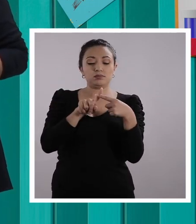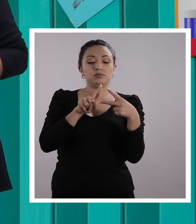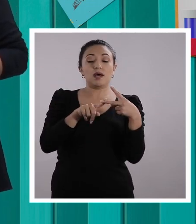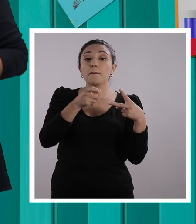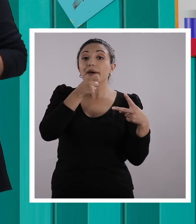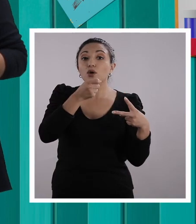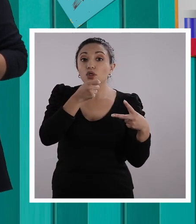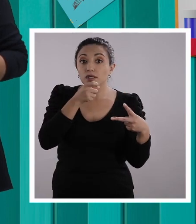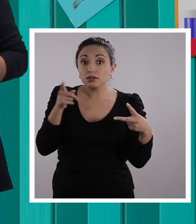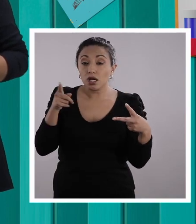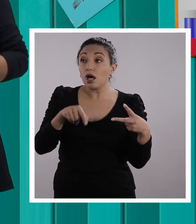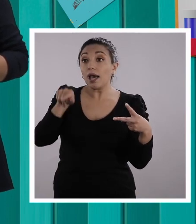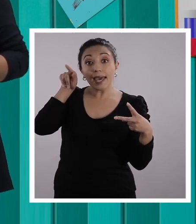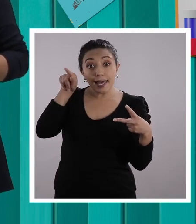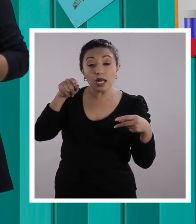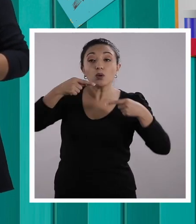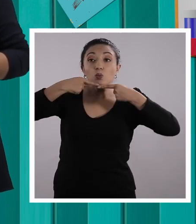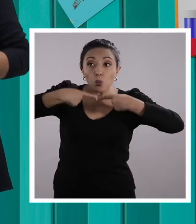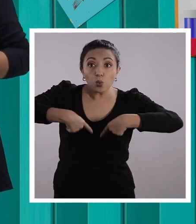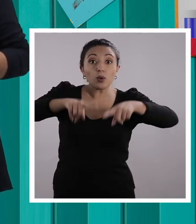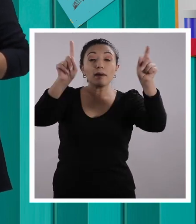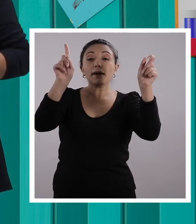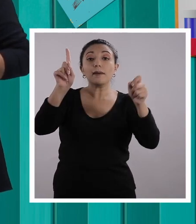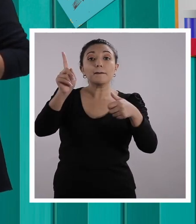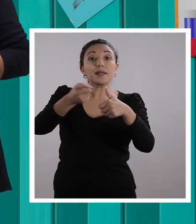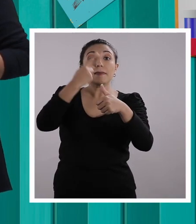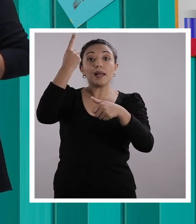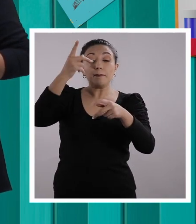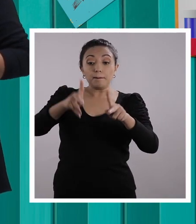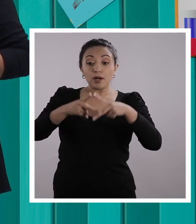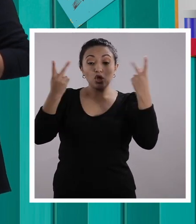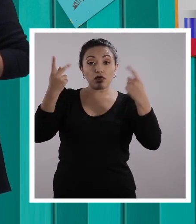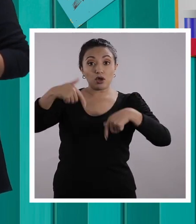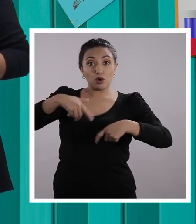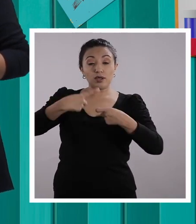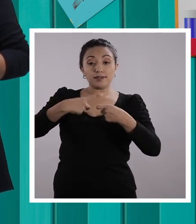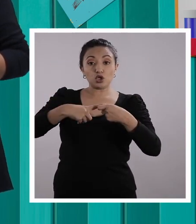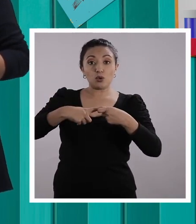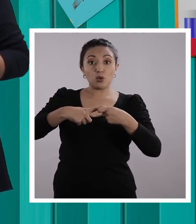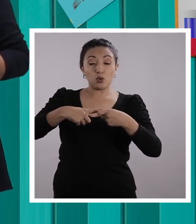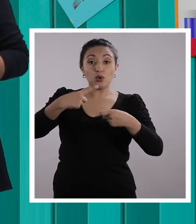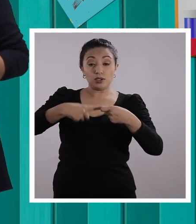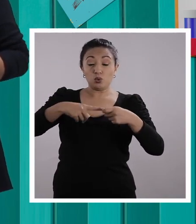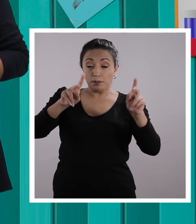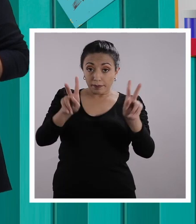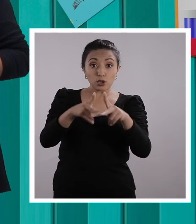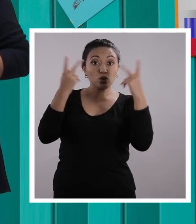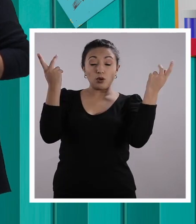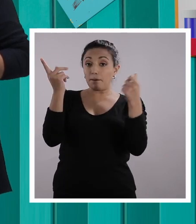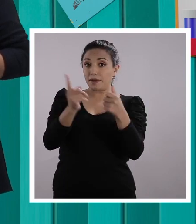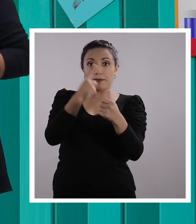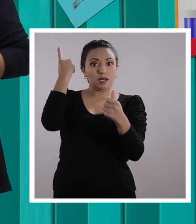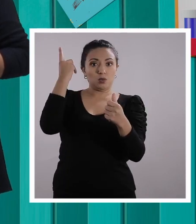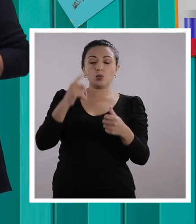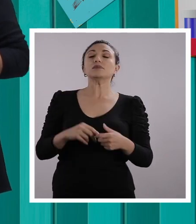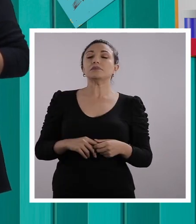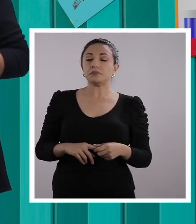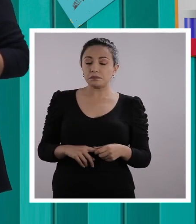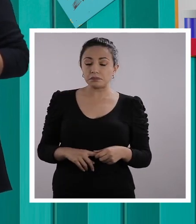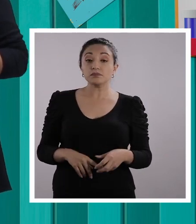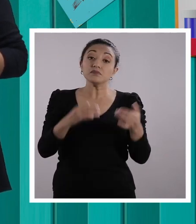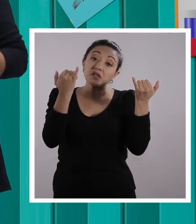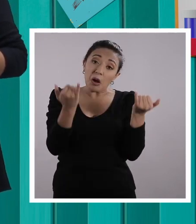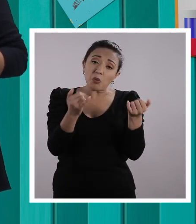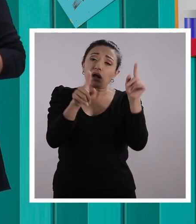médico fue periodista también él publicó el periódico las primicias de la cultura de quito y